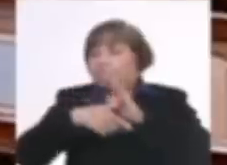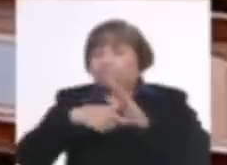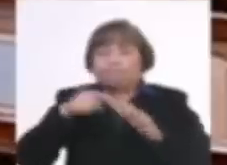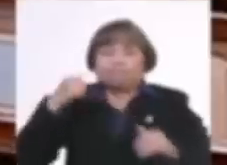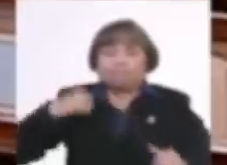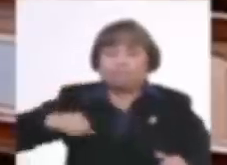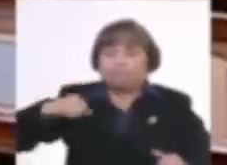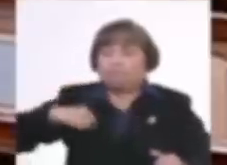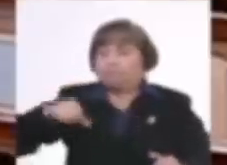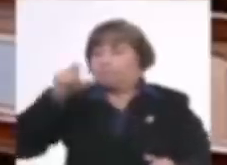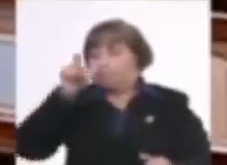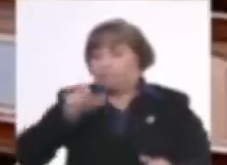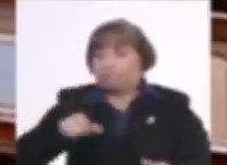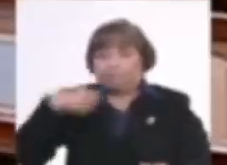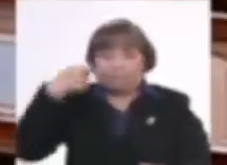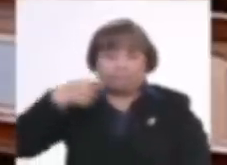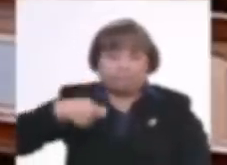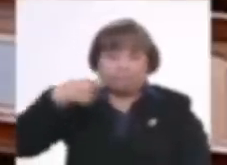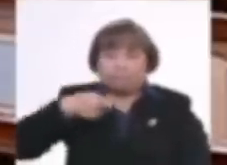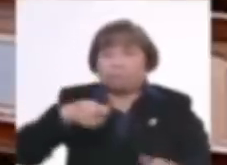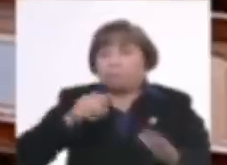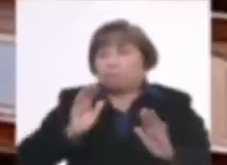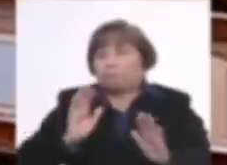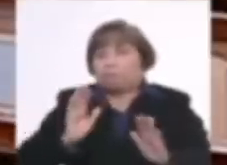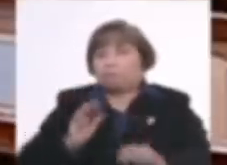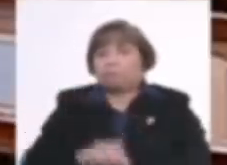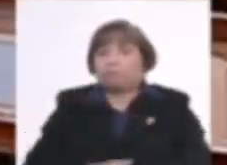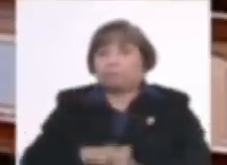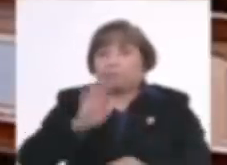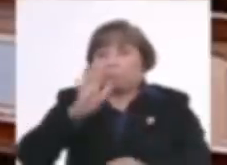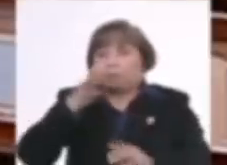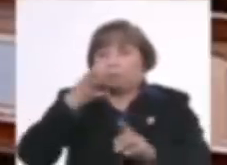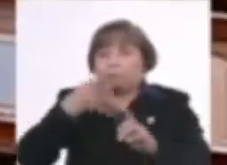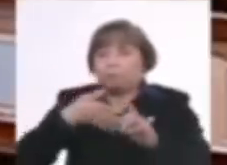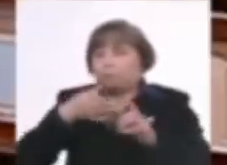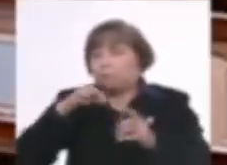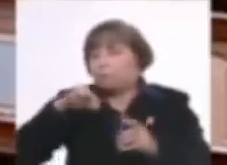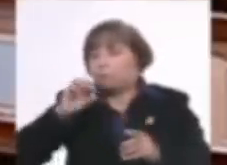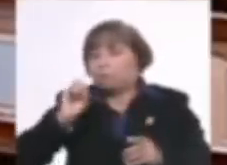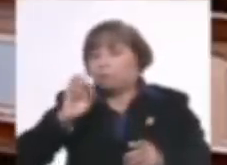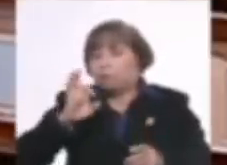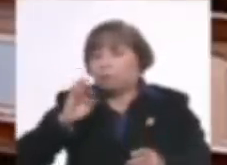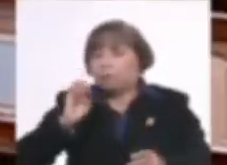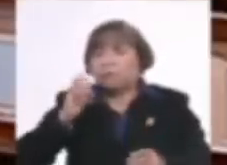la municipalidad pagó por sí sola su perfil,